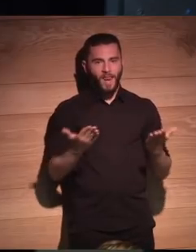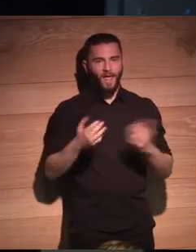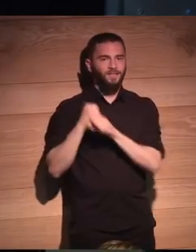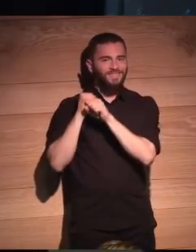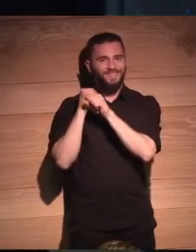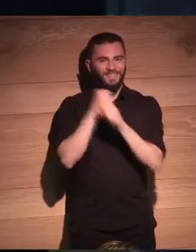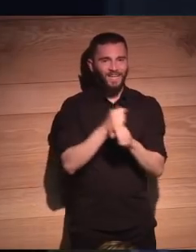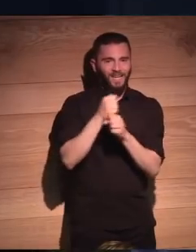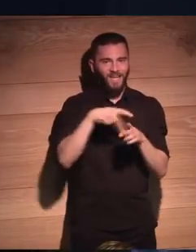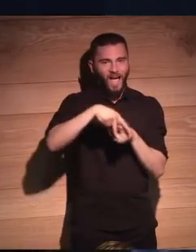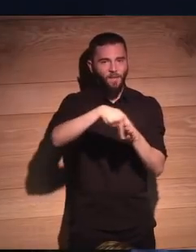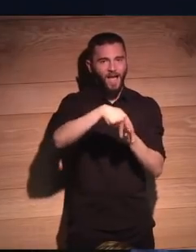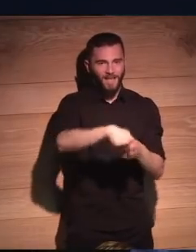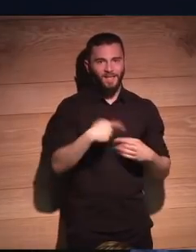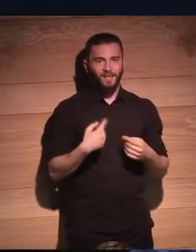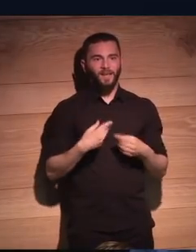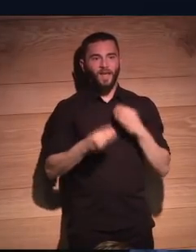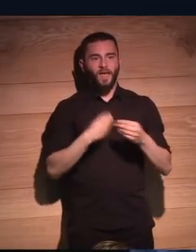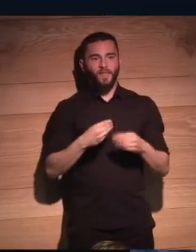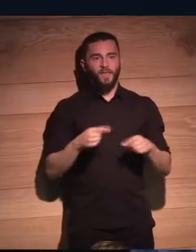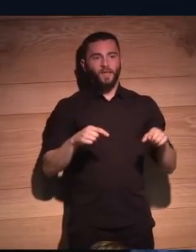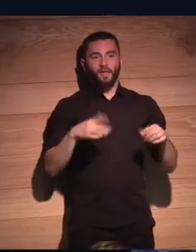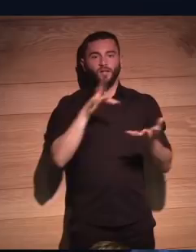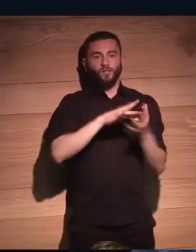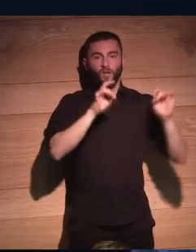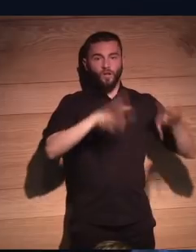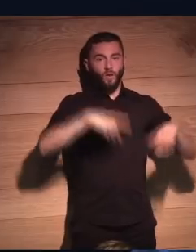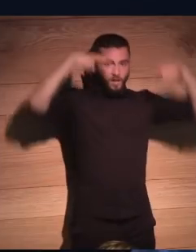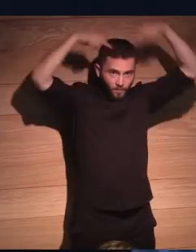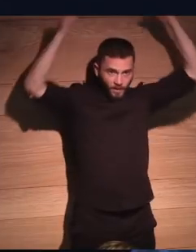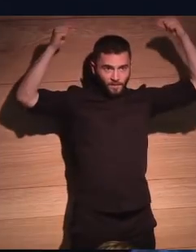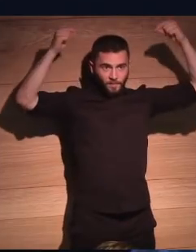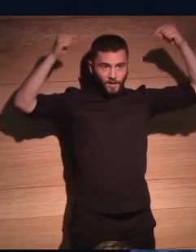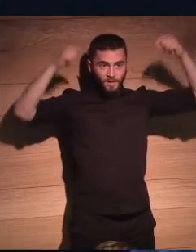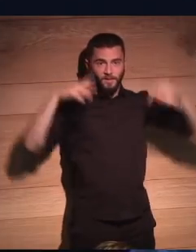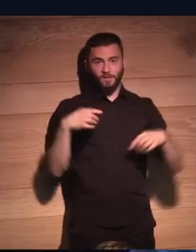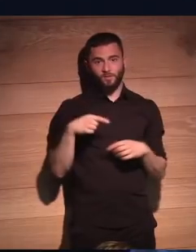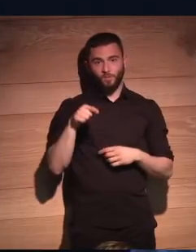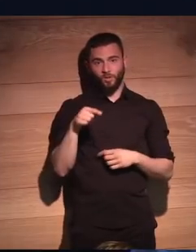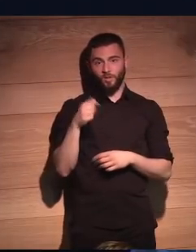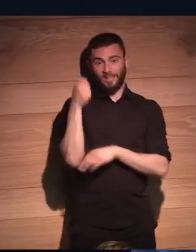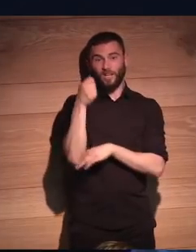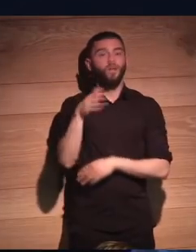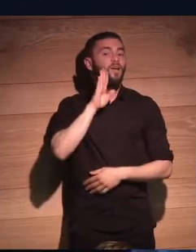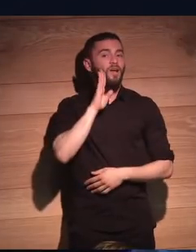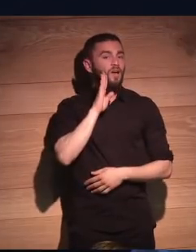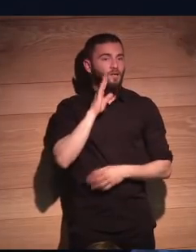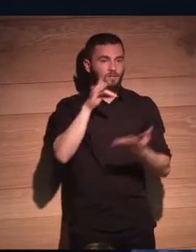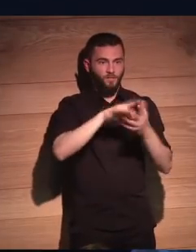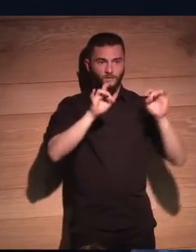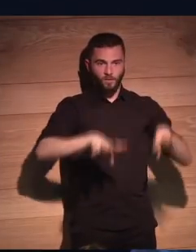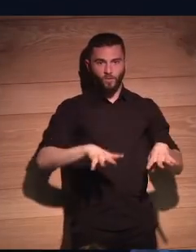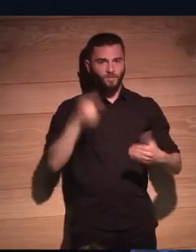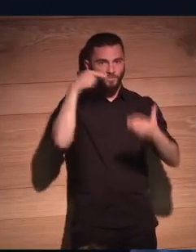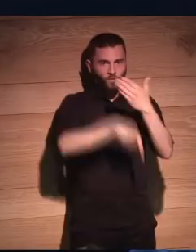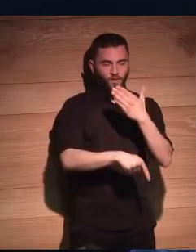al contrario que otros superhéroes, es verdad, le pasa lo que a Tirante el Blanco en el escrutinio del Quijote. Y eso le da también esa profundidad y